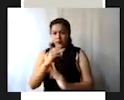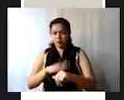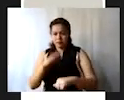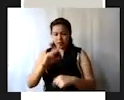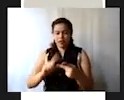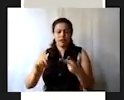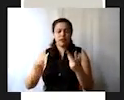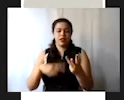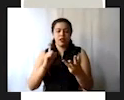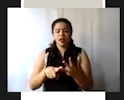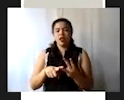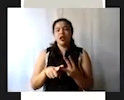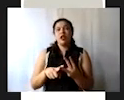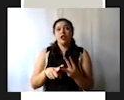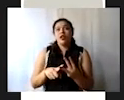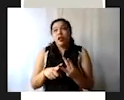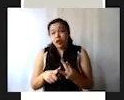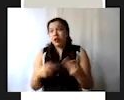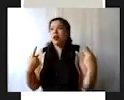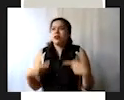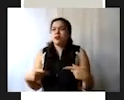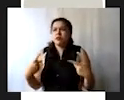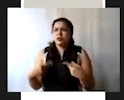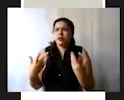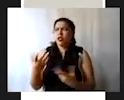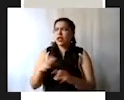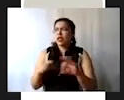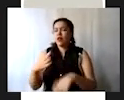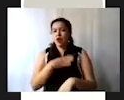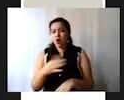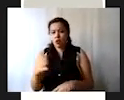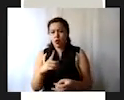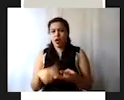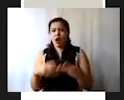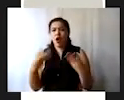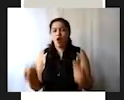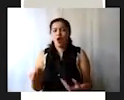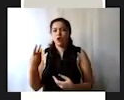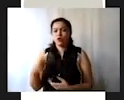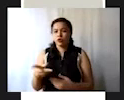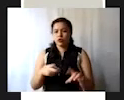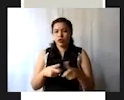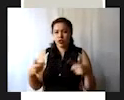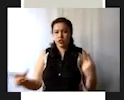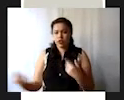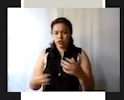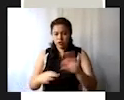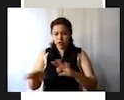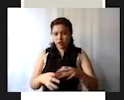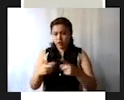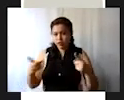muy relacionado a que las personas puedan tener un buen empleo o que desarrollen bien el empleo que ellos